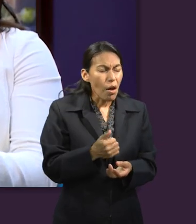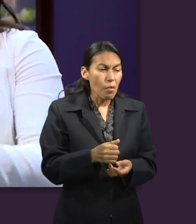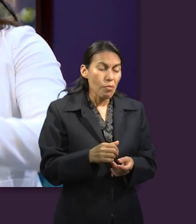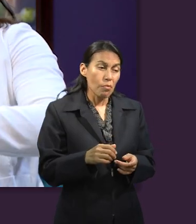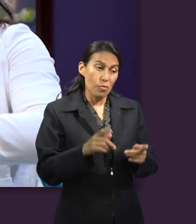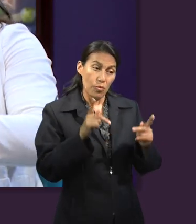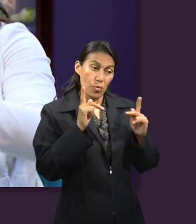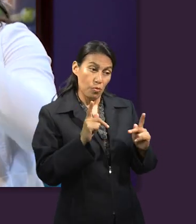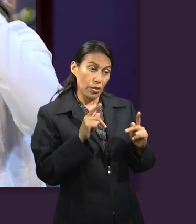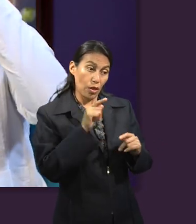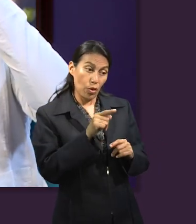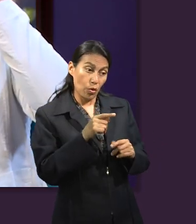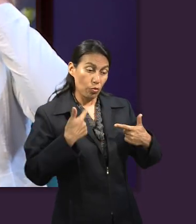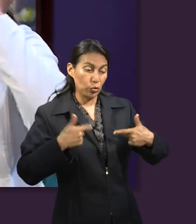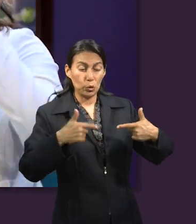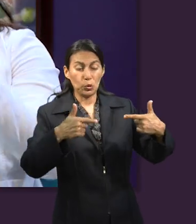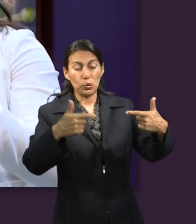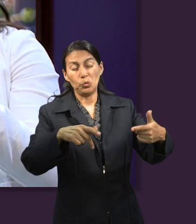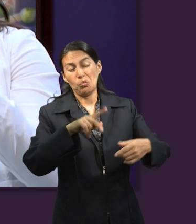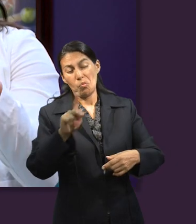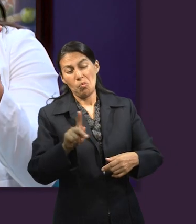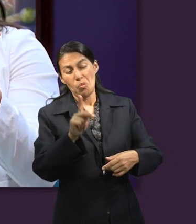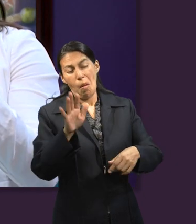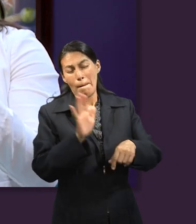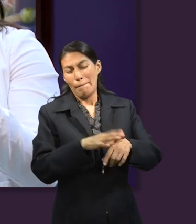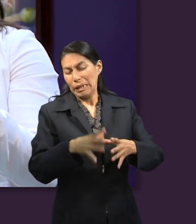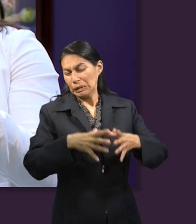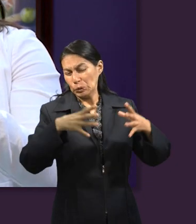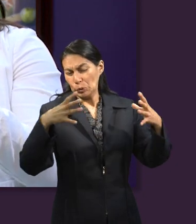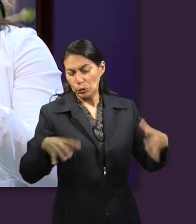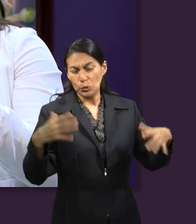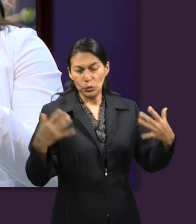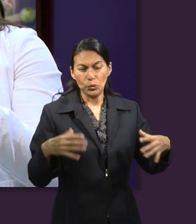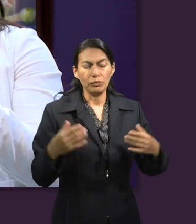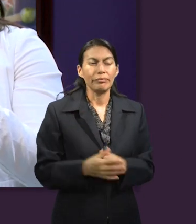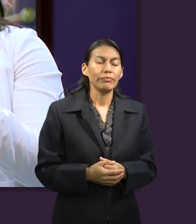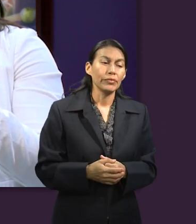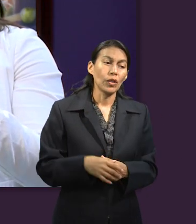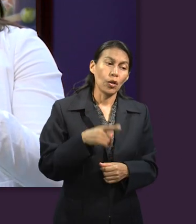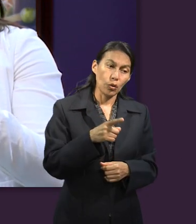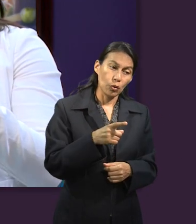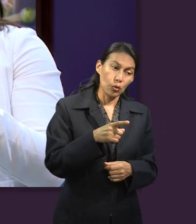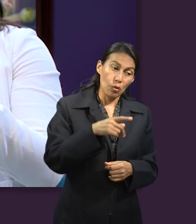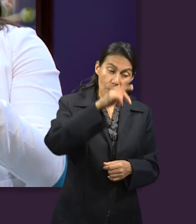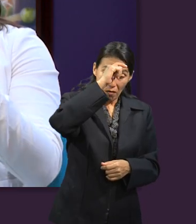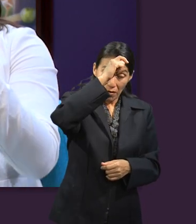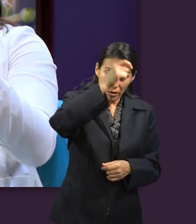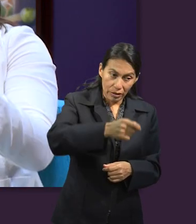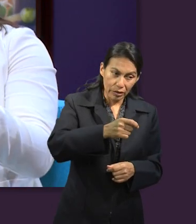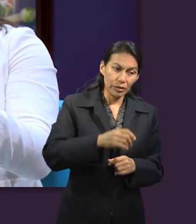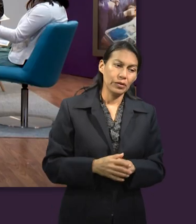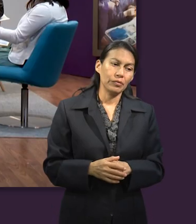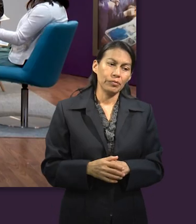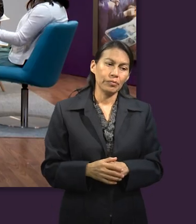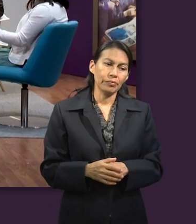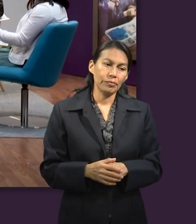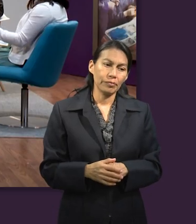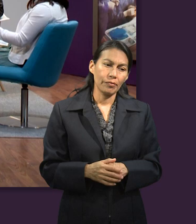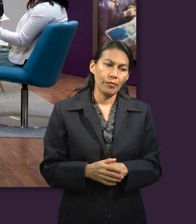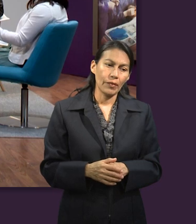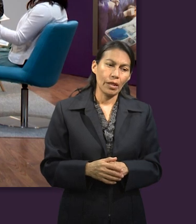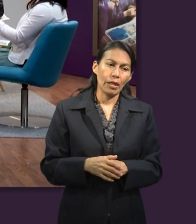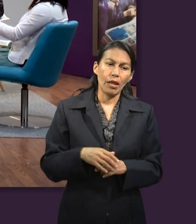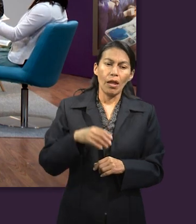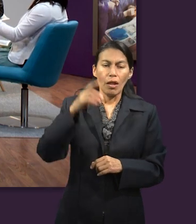brand que su descendencia iba a ser una nación y que su descendencia éste iba a hacer bendición más que nada